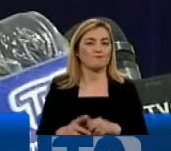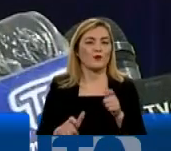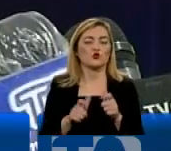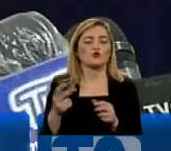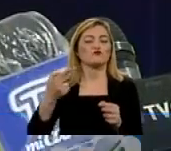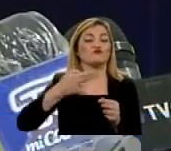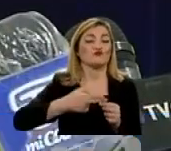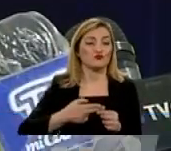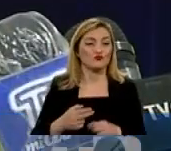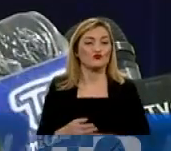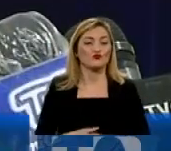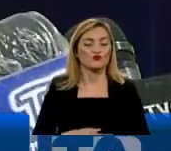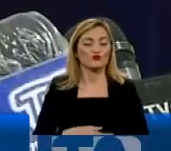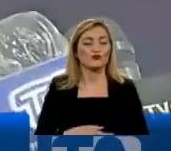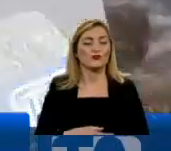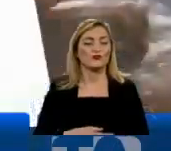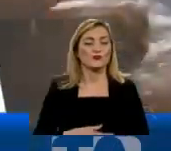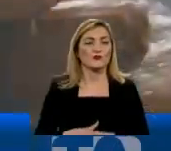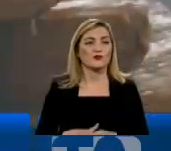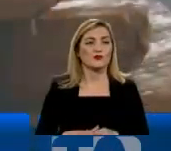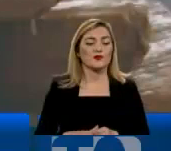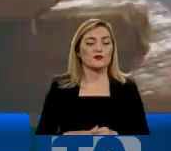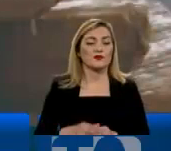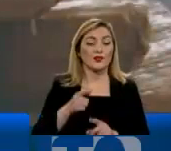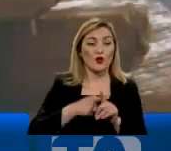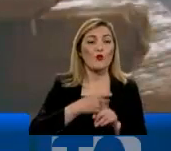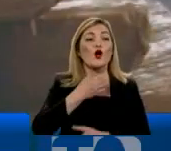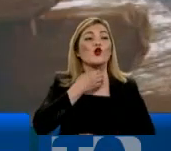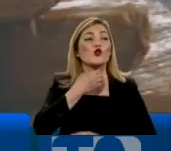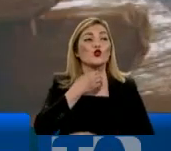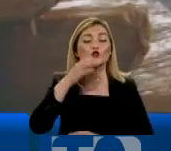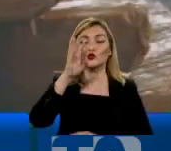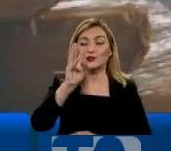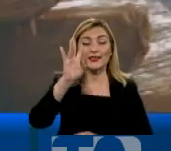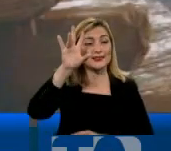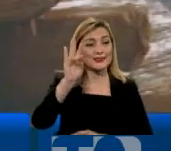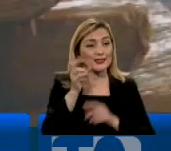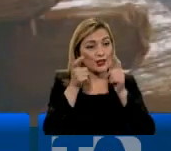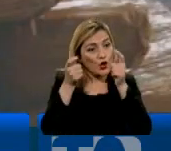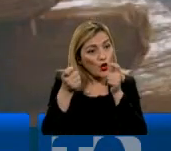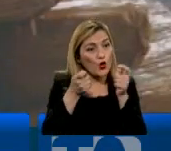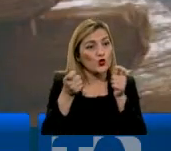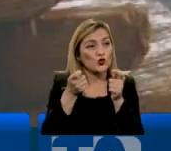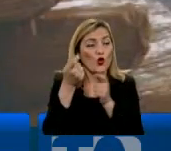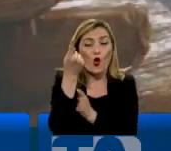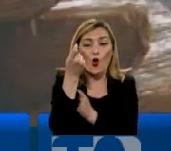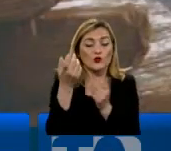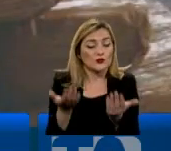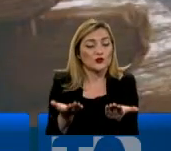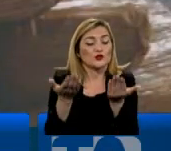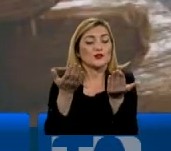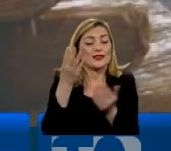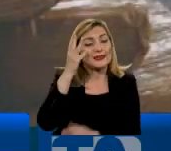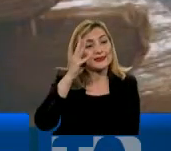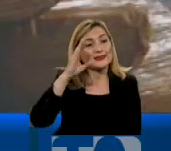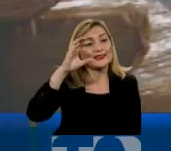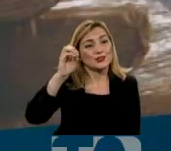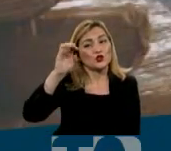que participaron dentro de este ilícito. Solo en agosto se realizaron 67 operativos en los que 11 toneladas